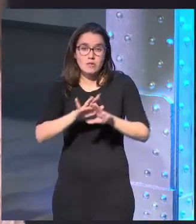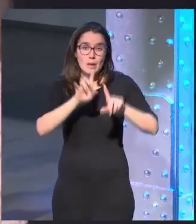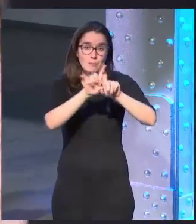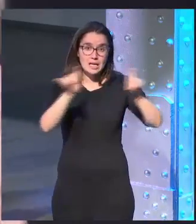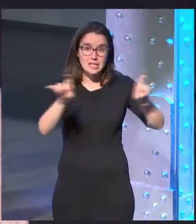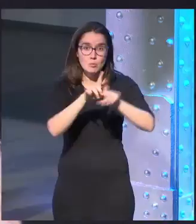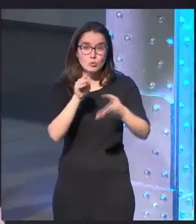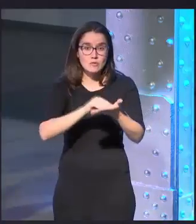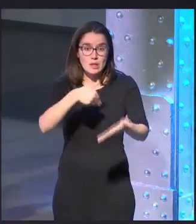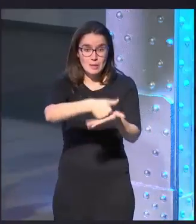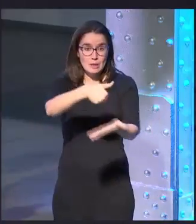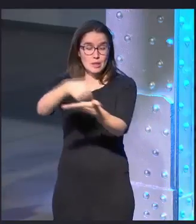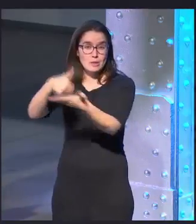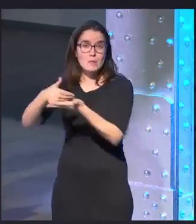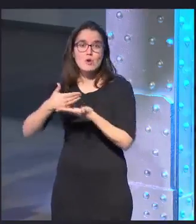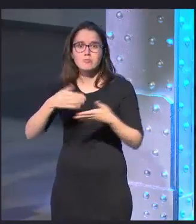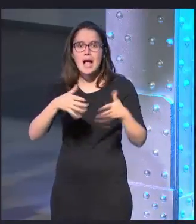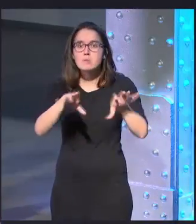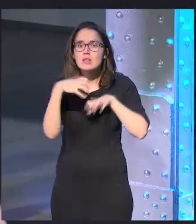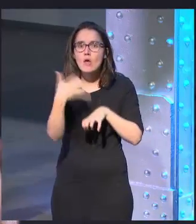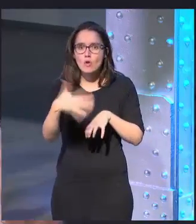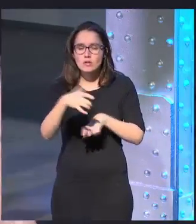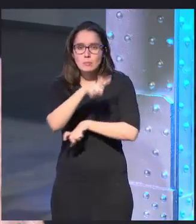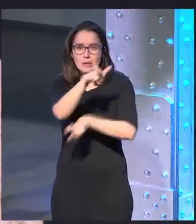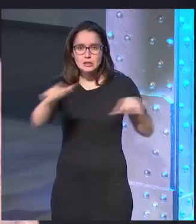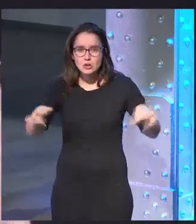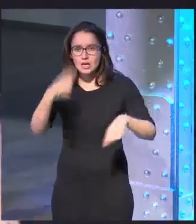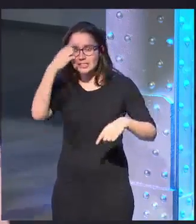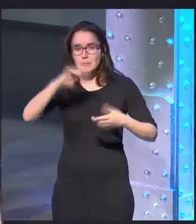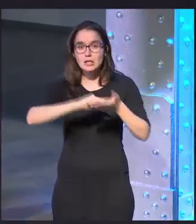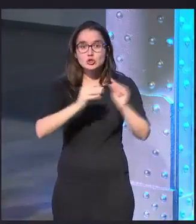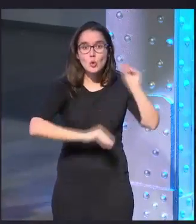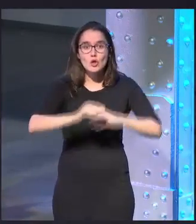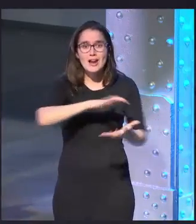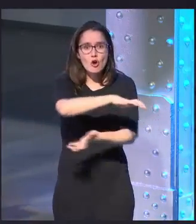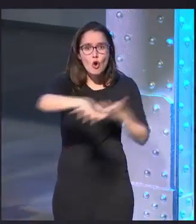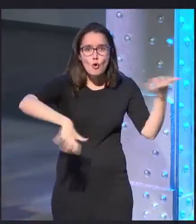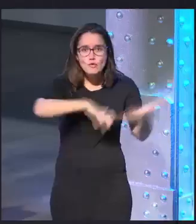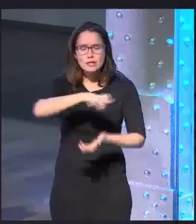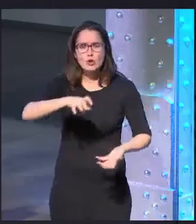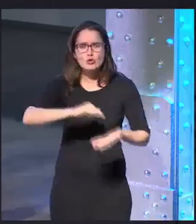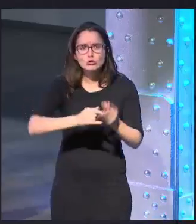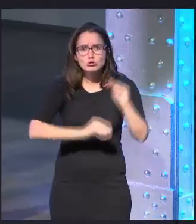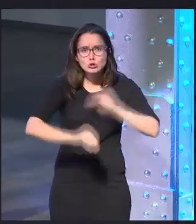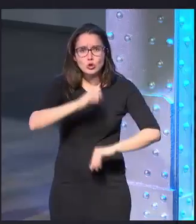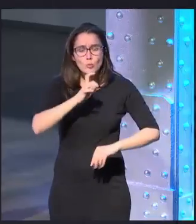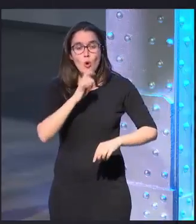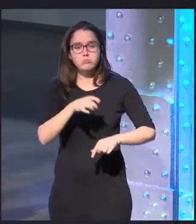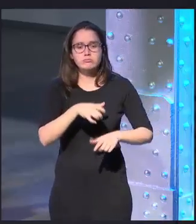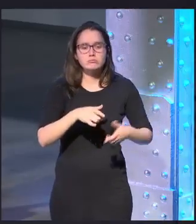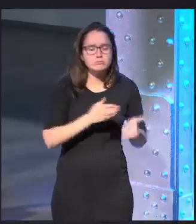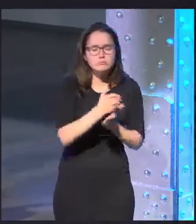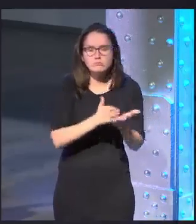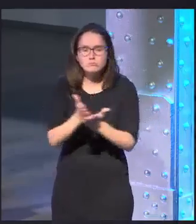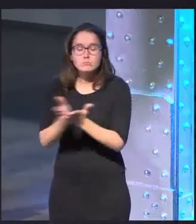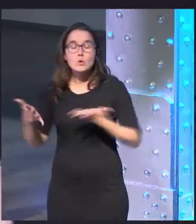en muchas ocasiones están demandando, ¿no? El tener realmente personas que sepan solucionar conflictos, que sepan en un momento dado tomar decisiones, que